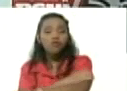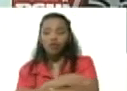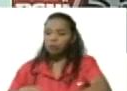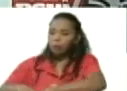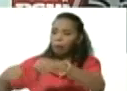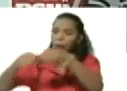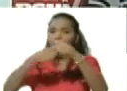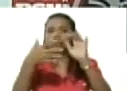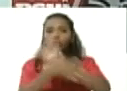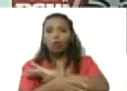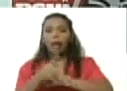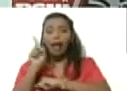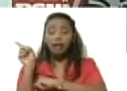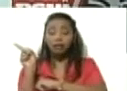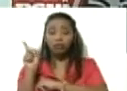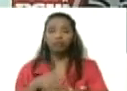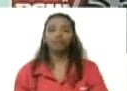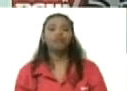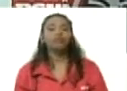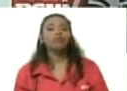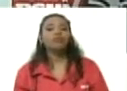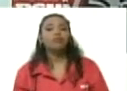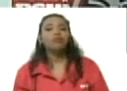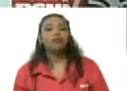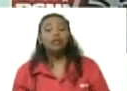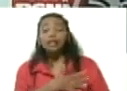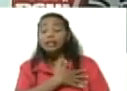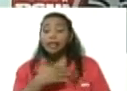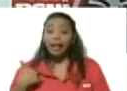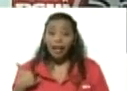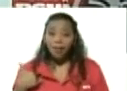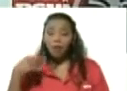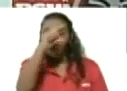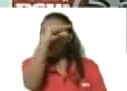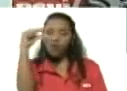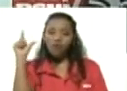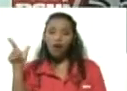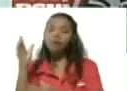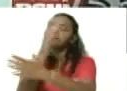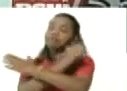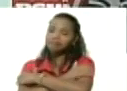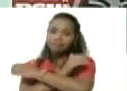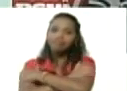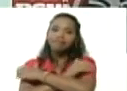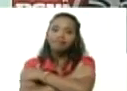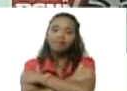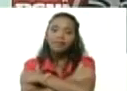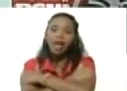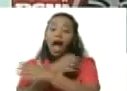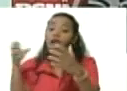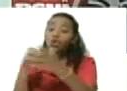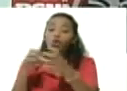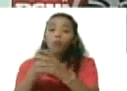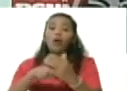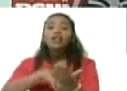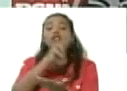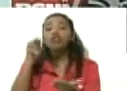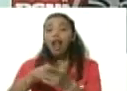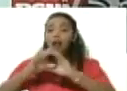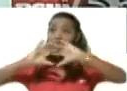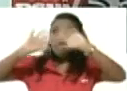de destruirlo. Además, queremos desde el Partido Socialista Unido de Venezuela felicitar a la Selección Nacional de